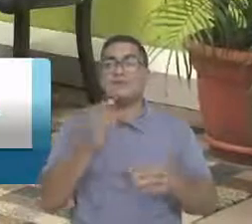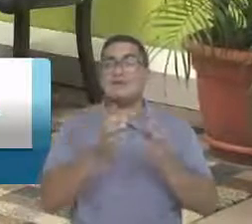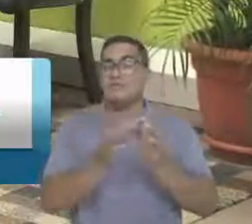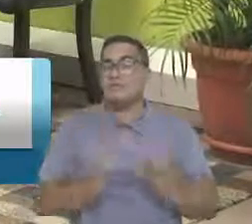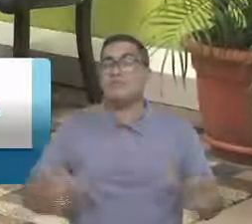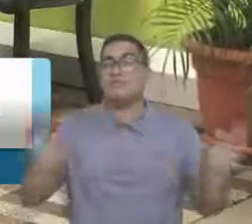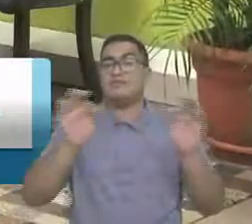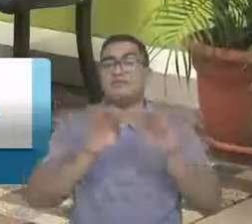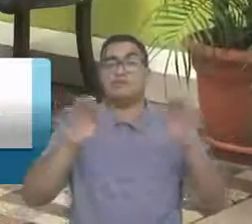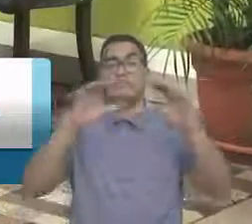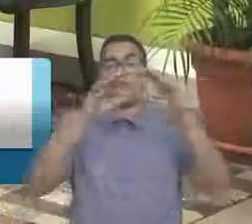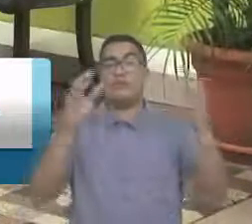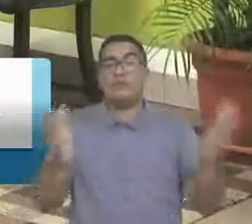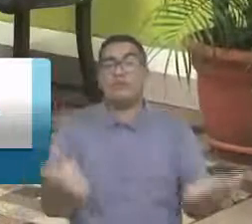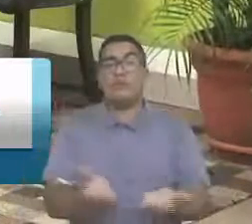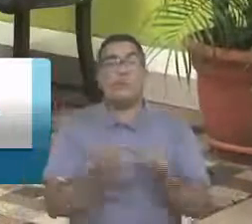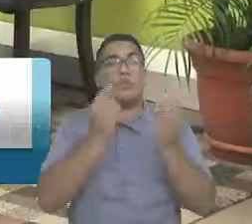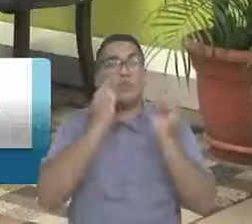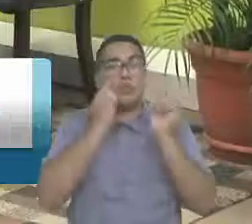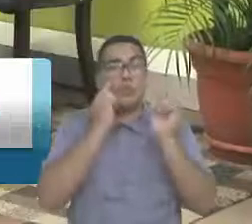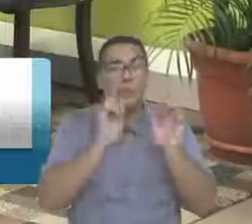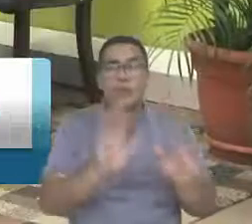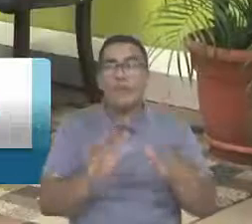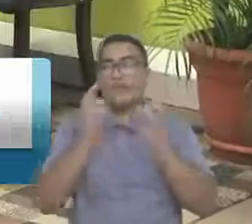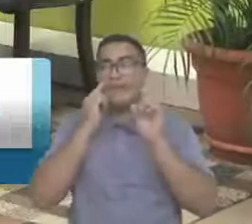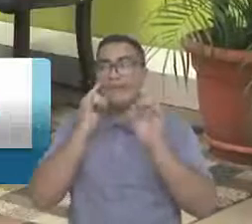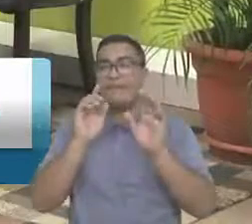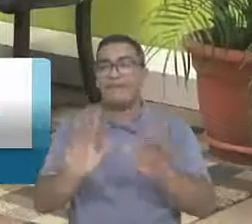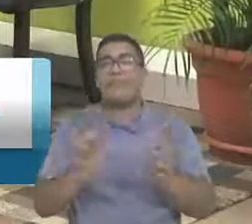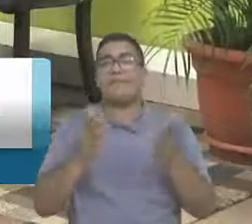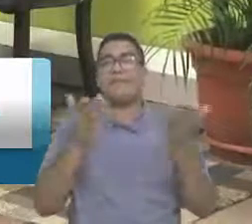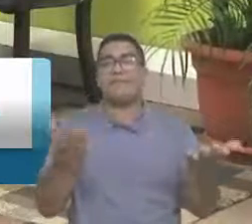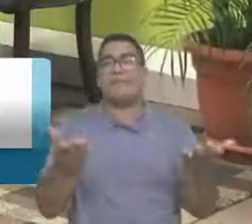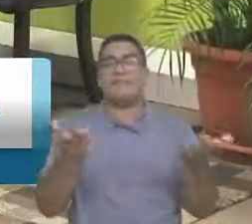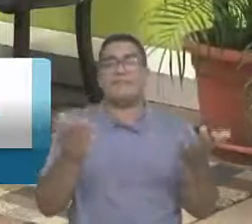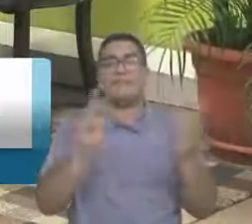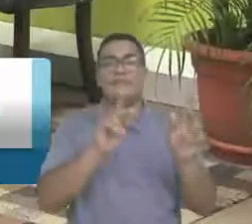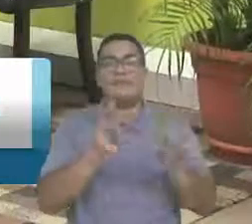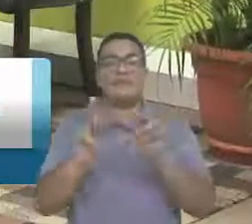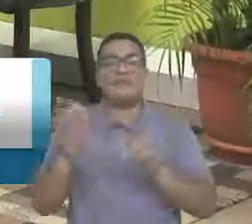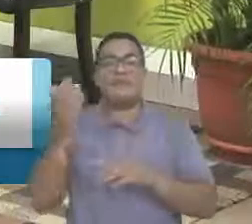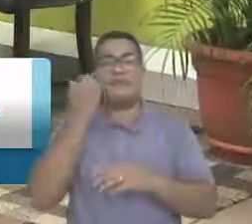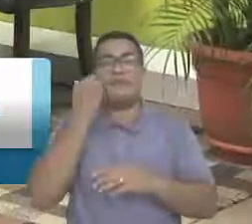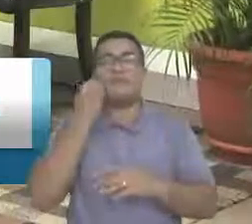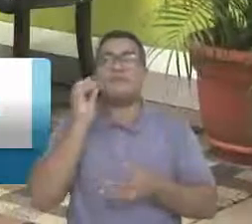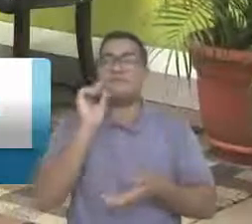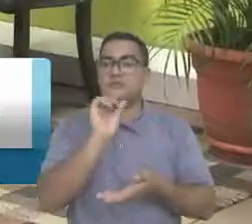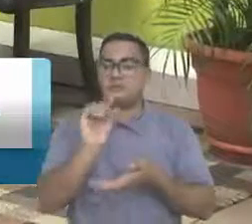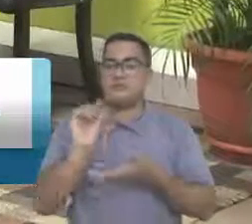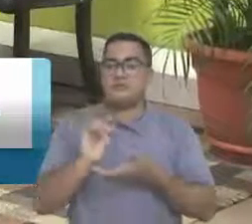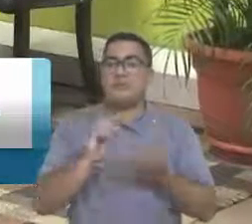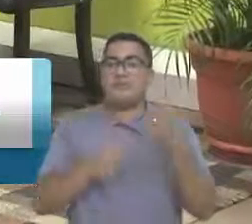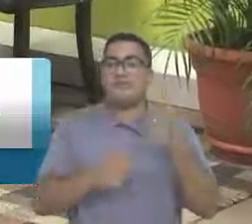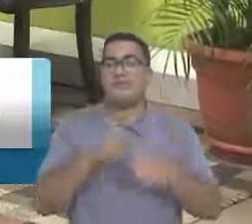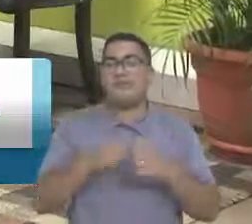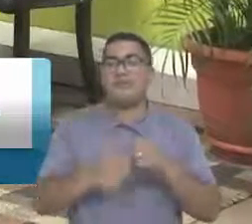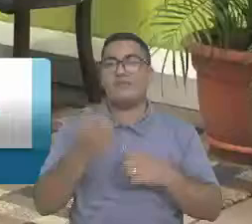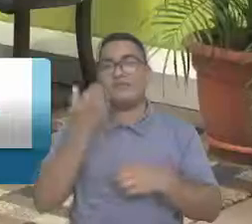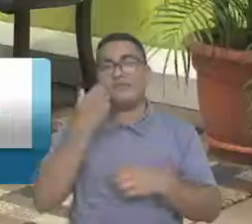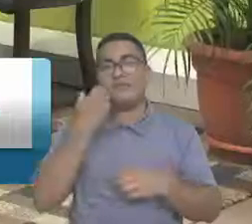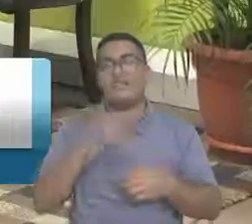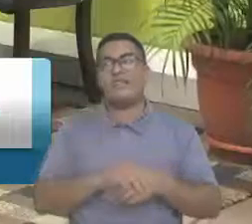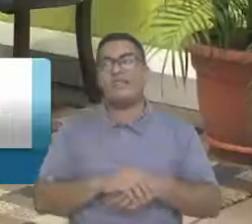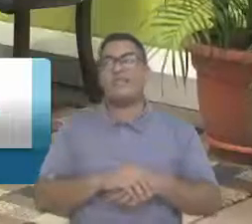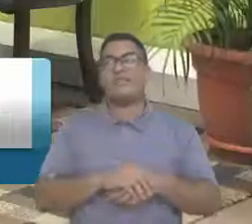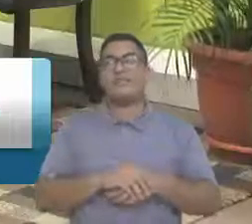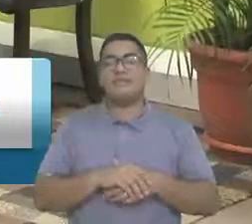mundo es la llave para llegar a disminuir las complicaciones de diferentes enfermedades. Si yo